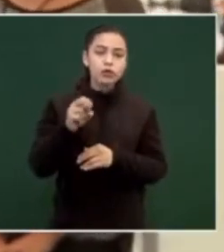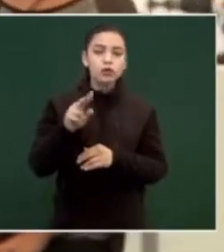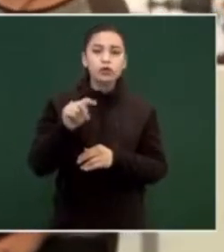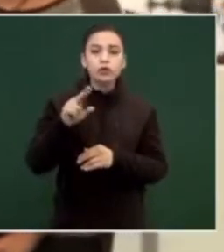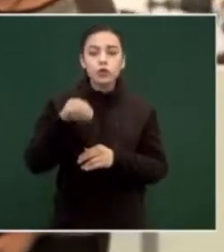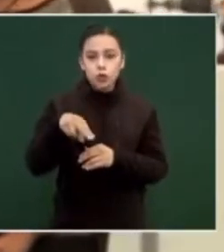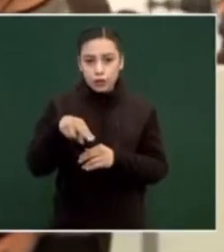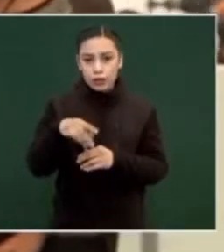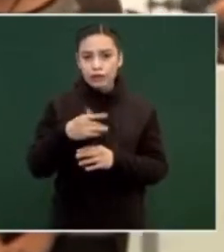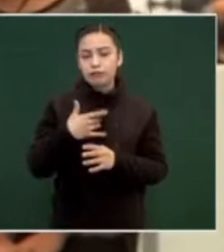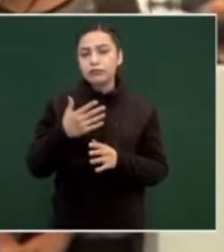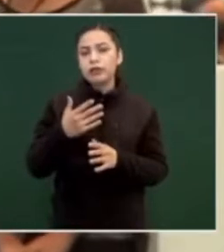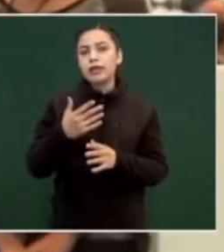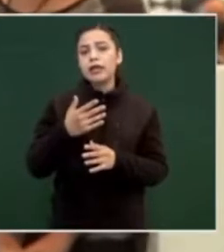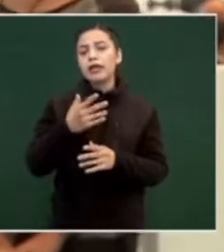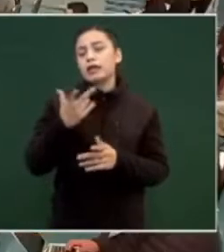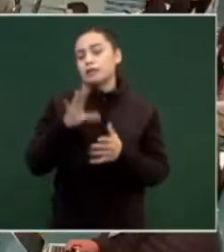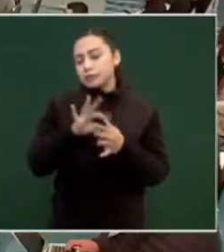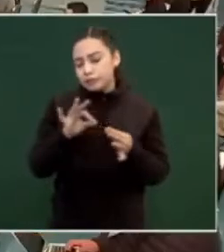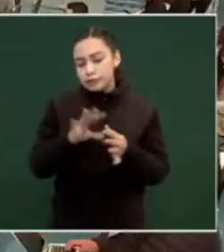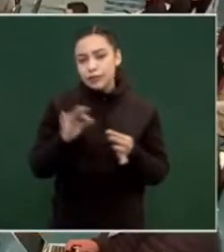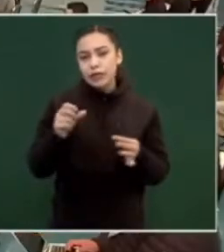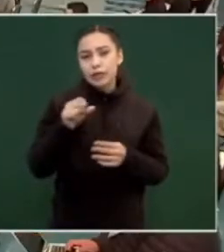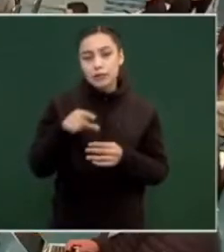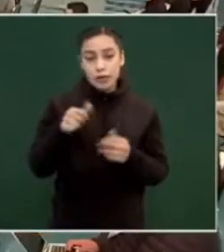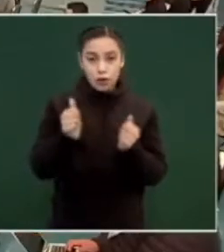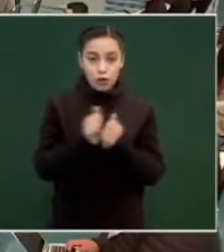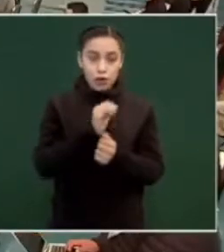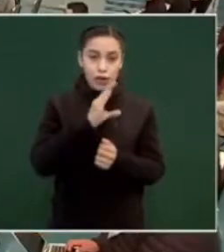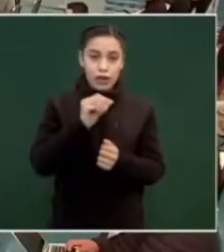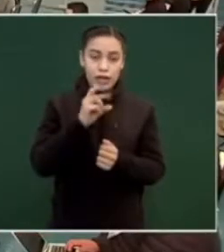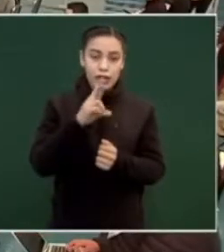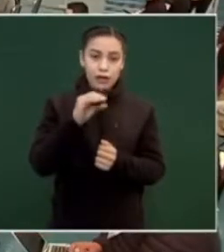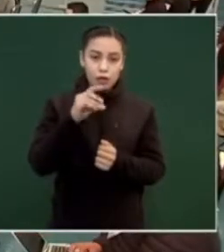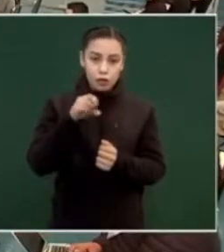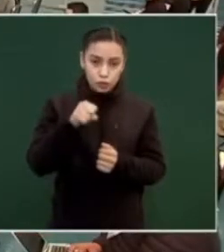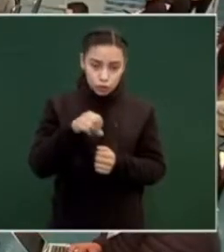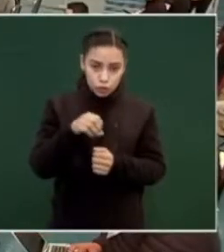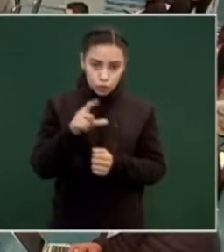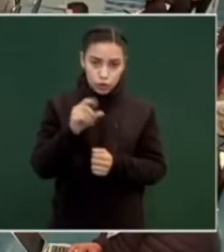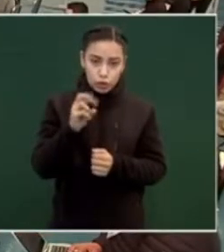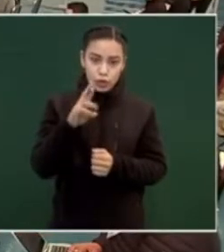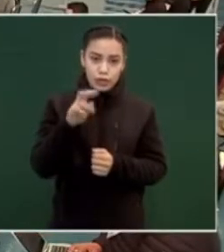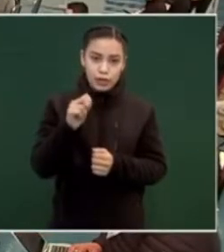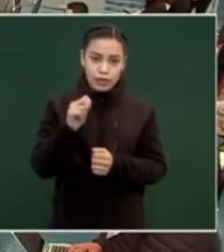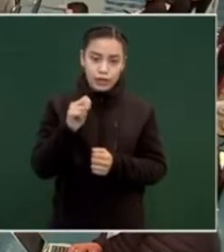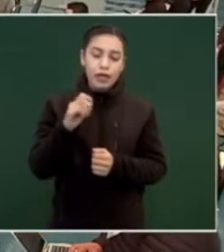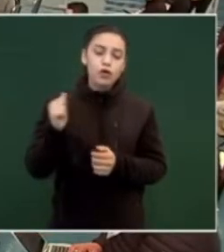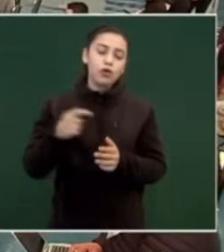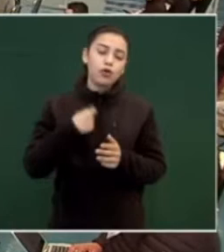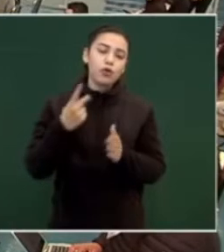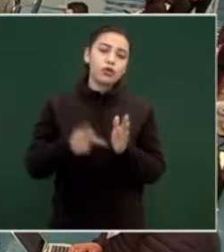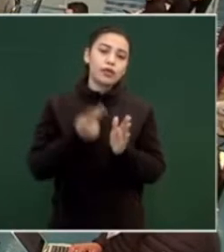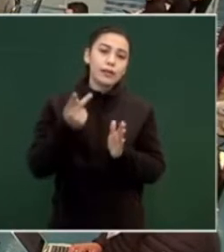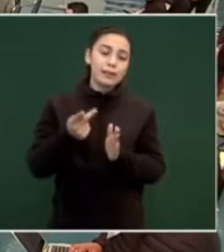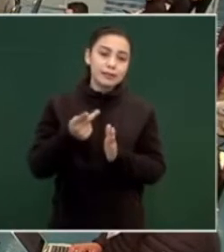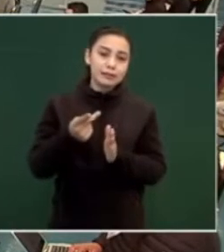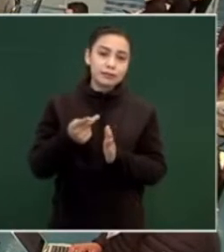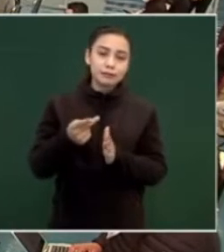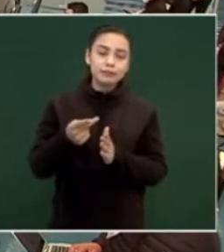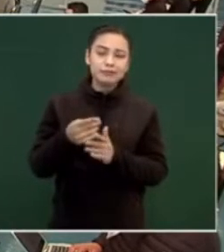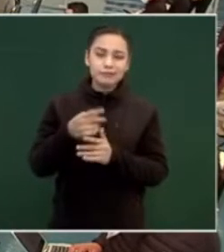ahora vuelven a publicar designa la app del iteso un estudio una disco investigación